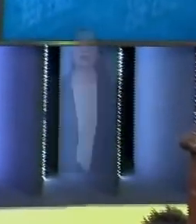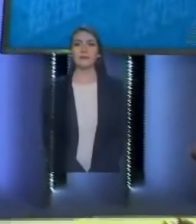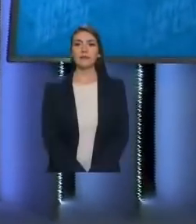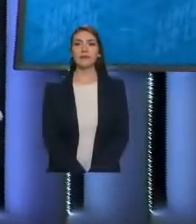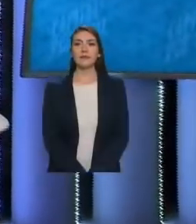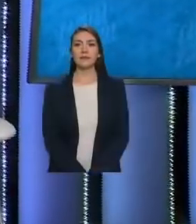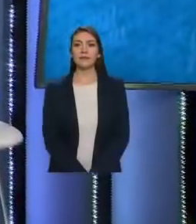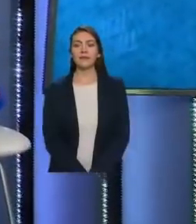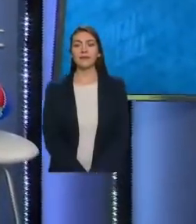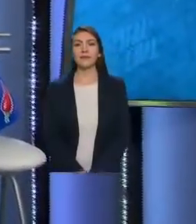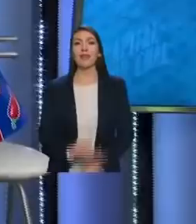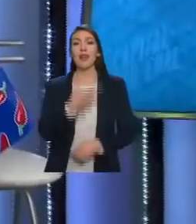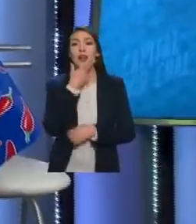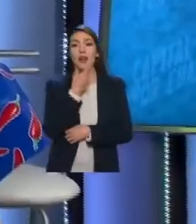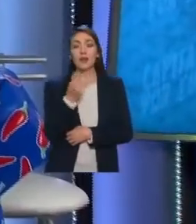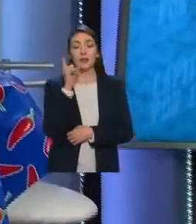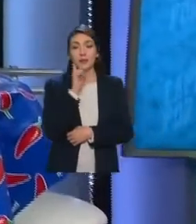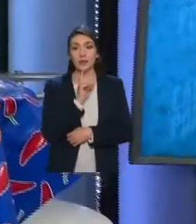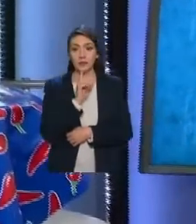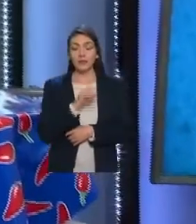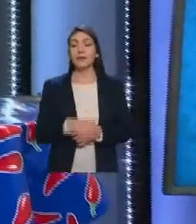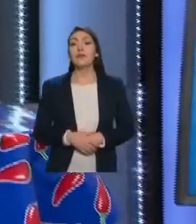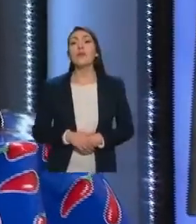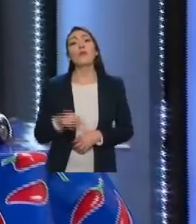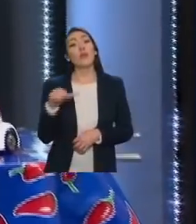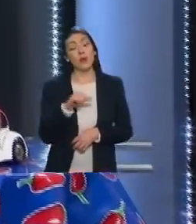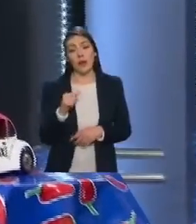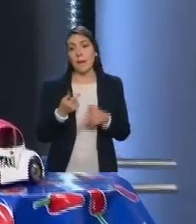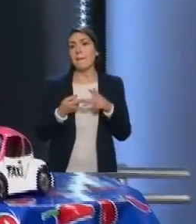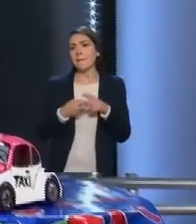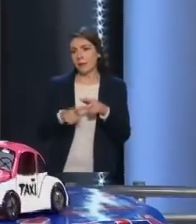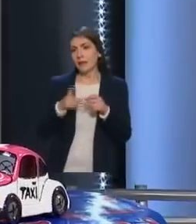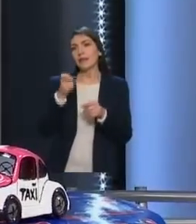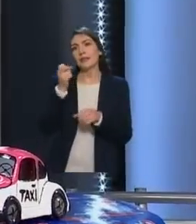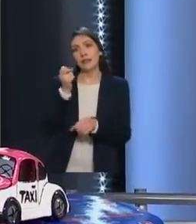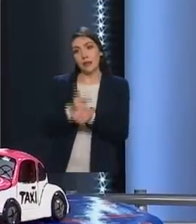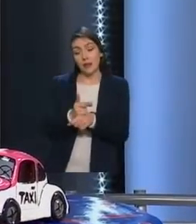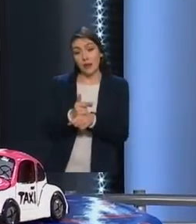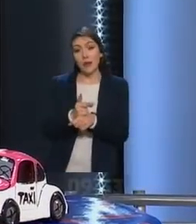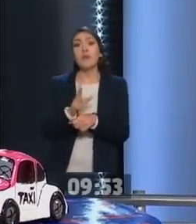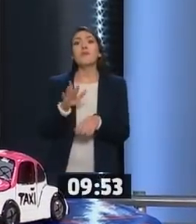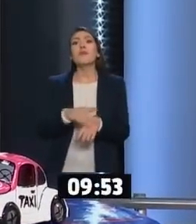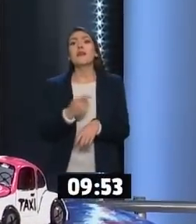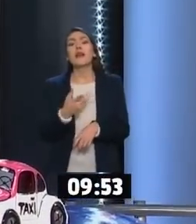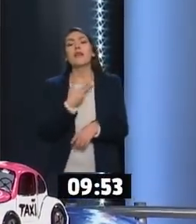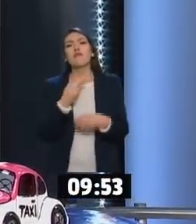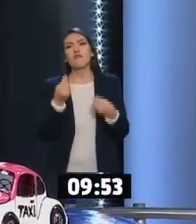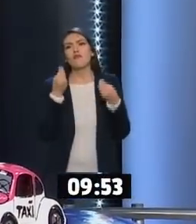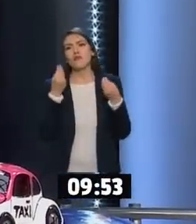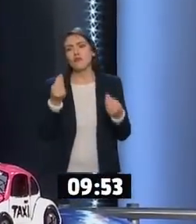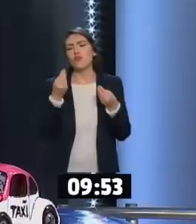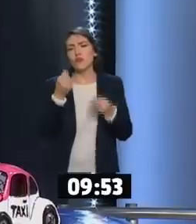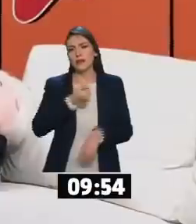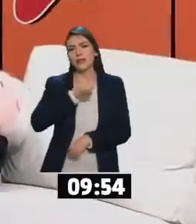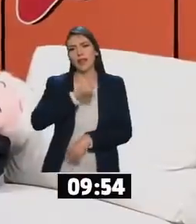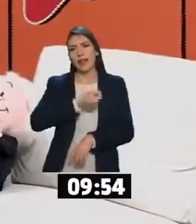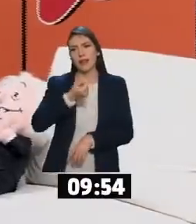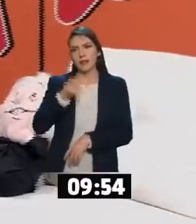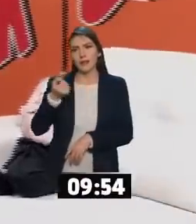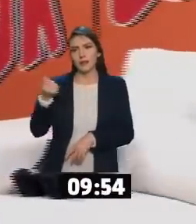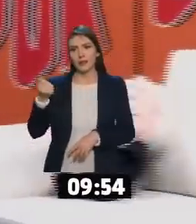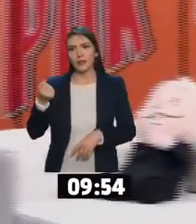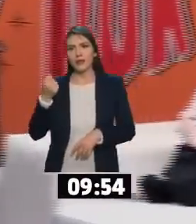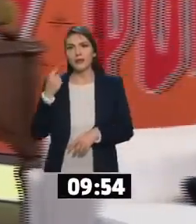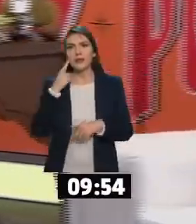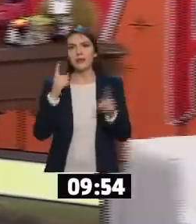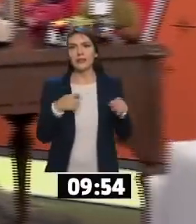Señoras, señores, hoy empezamos temprano porque hay harto saludo ¡Sonidero, sí, señor!